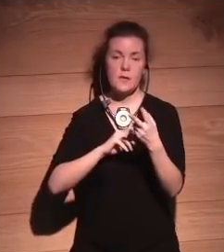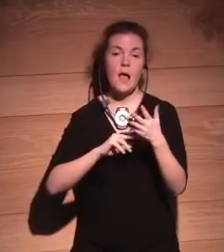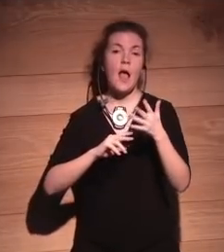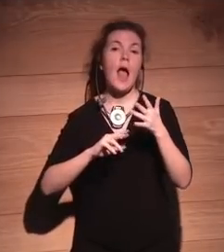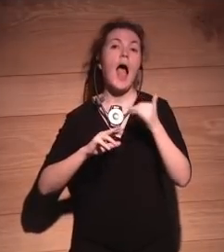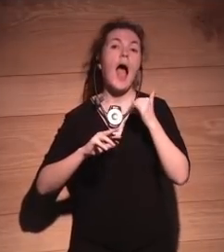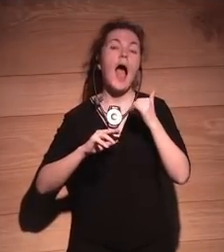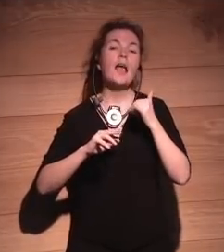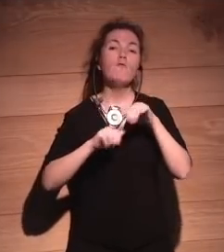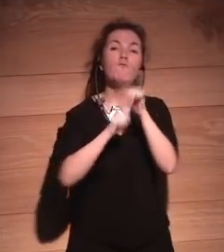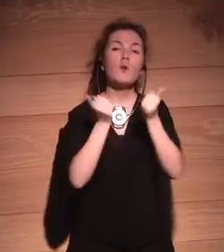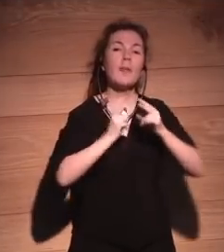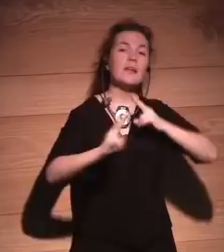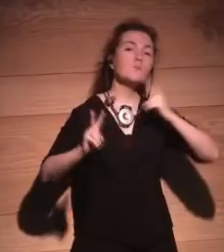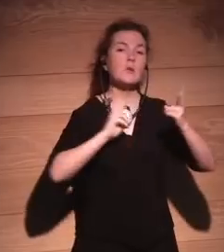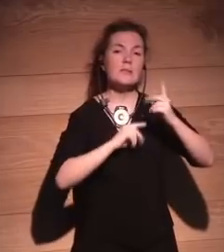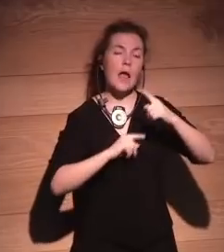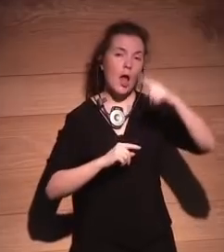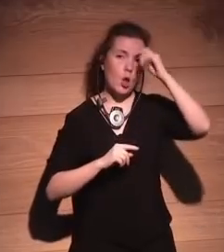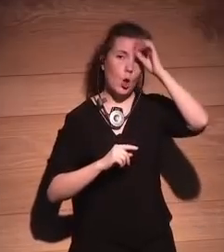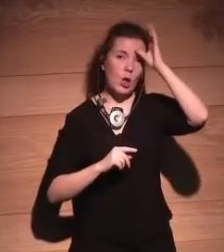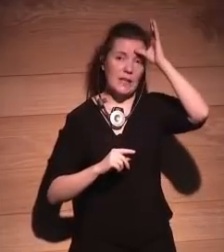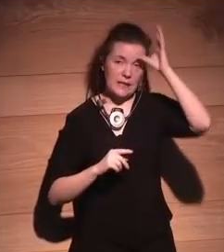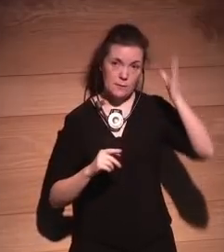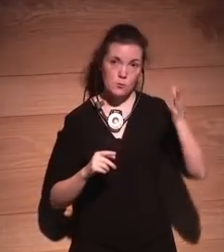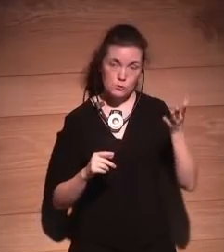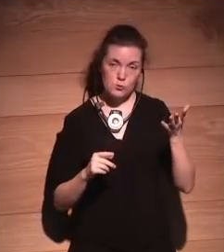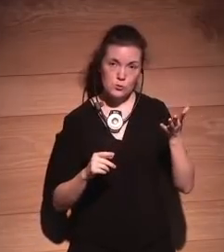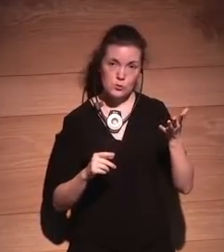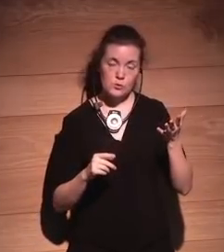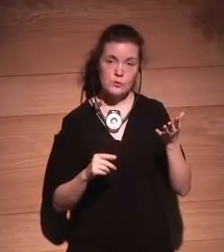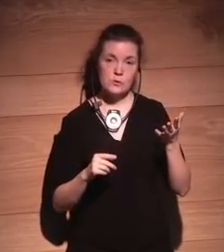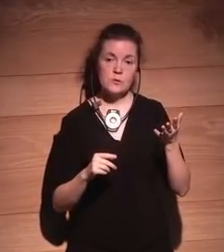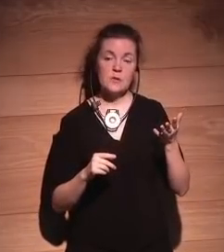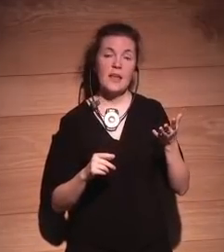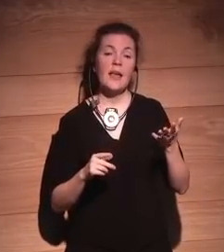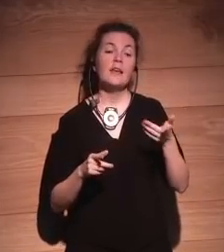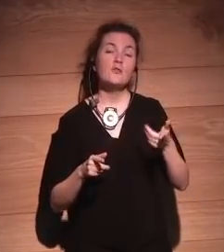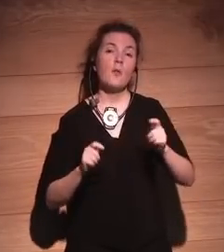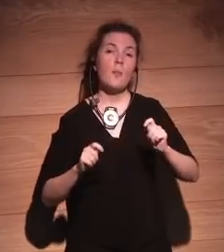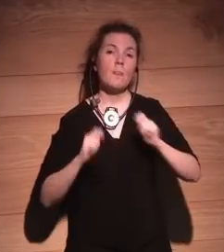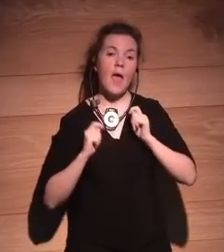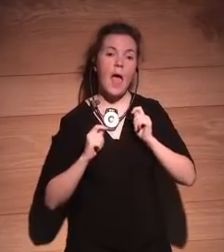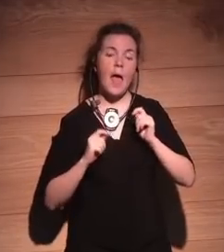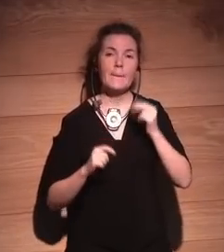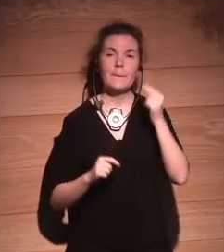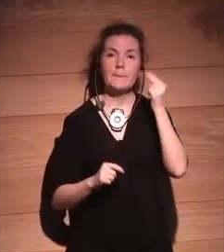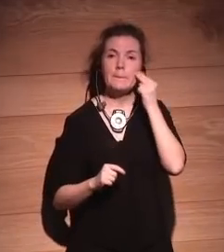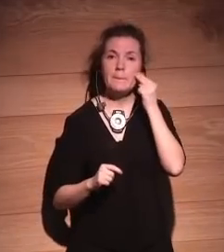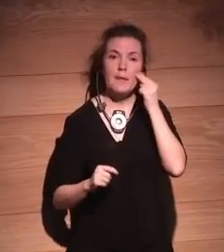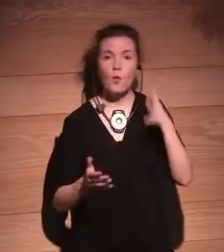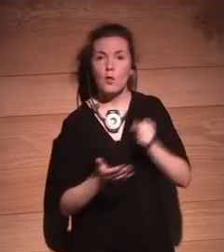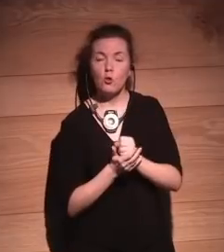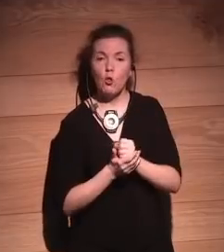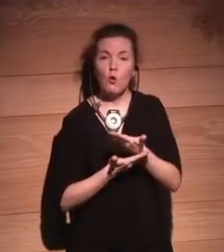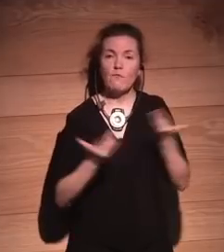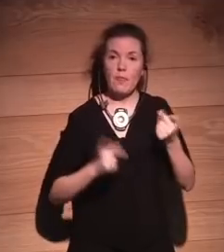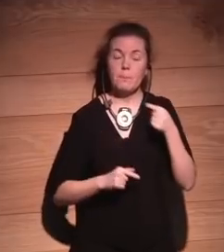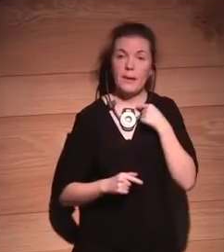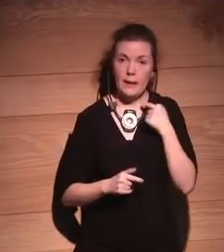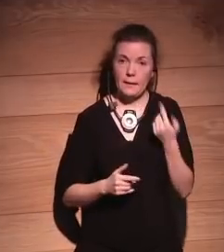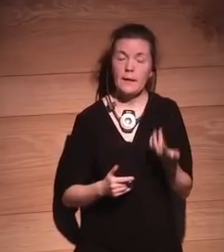medios cognitivos que nos llevan a tener miedo de todo y a perder